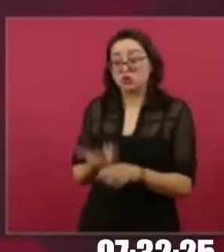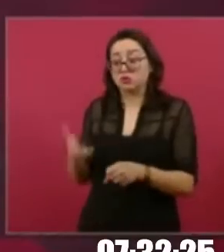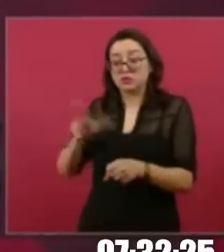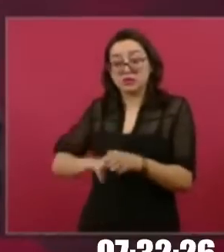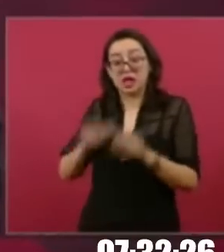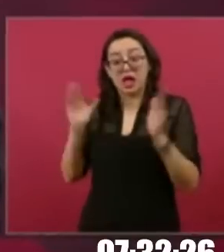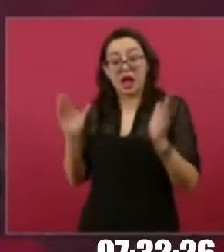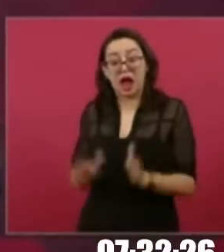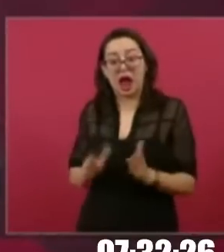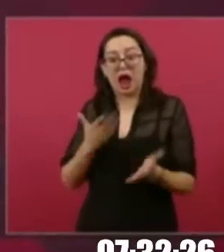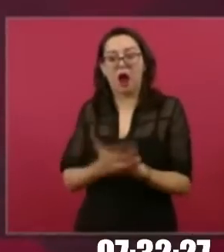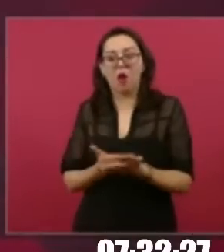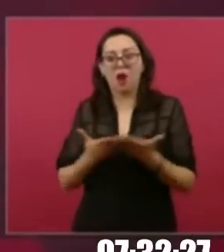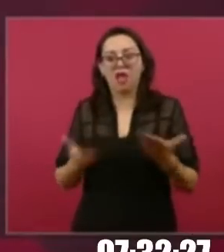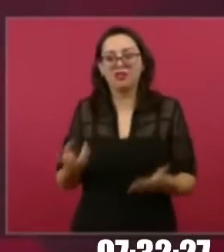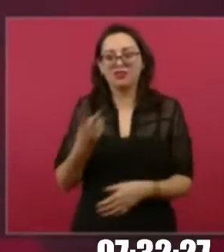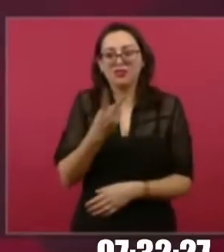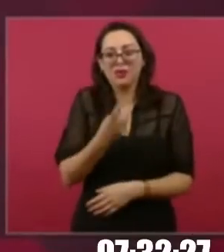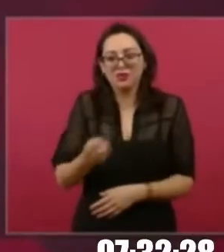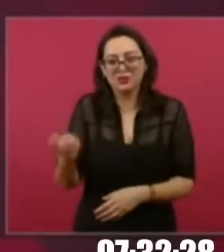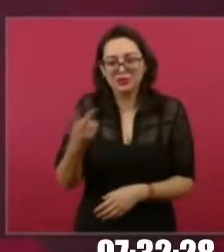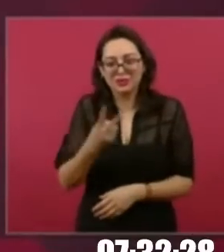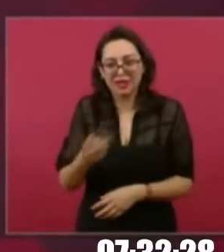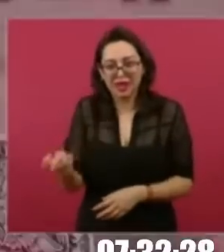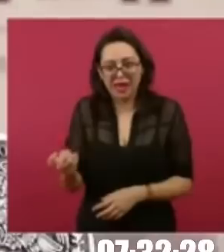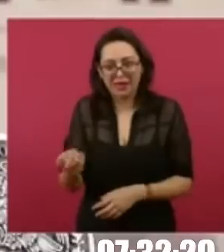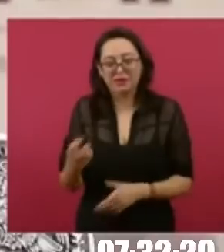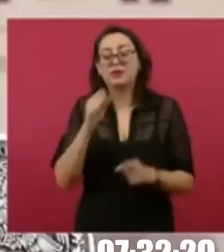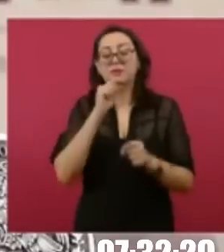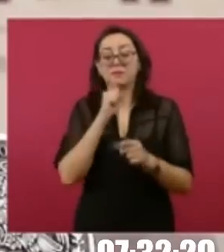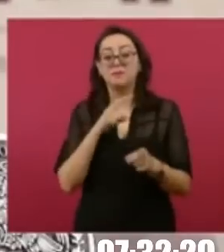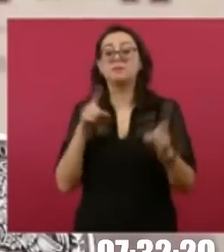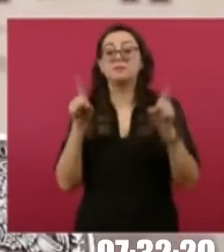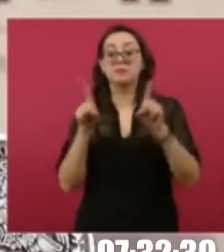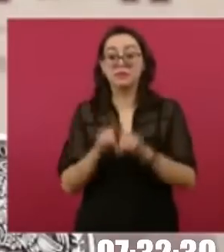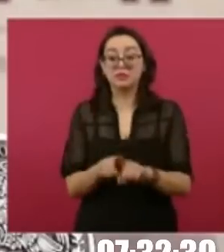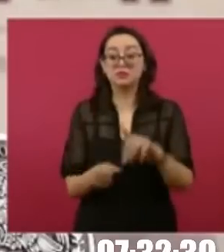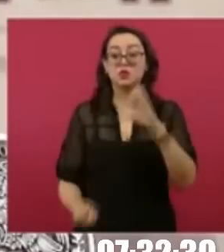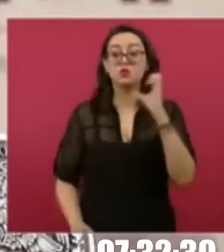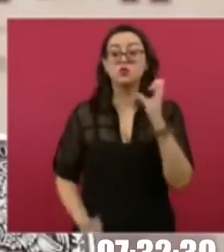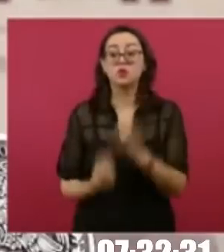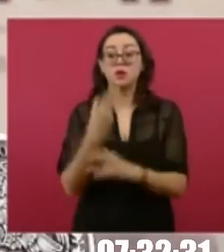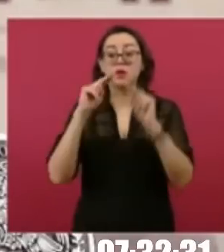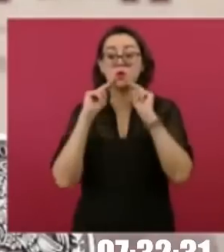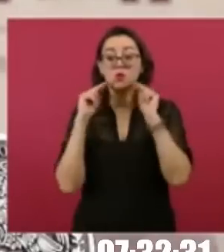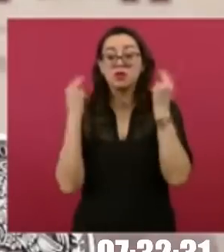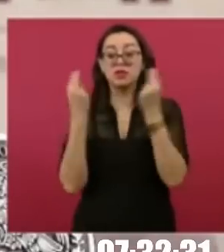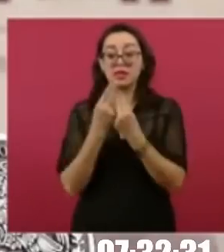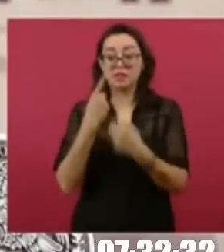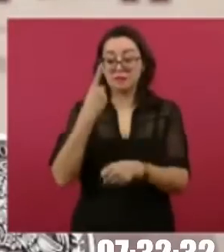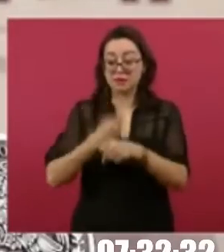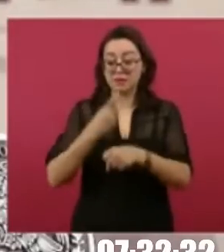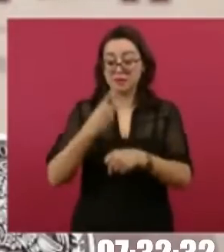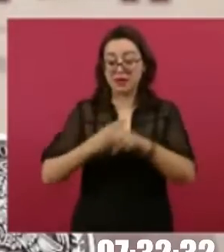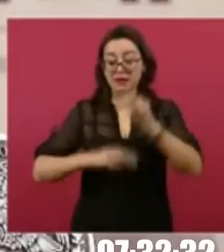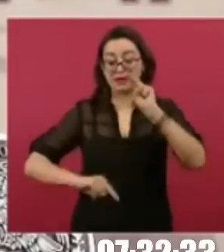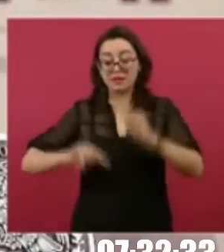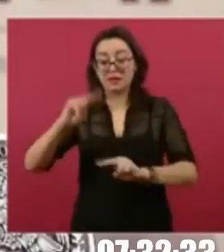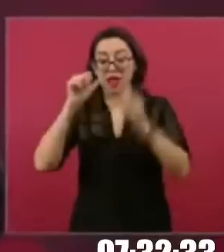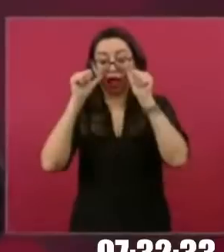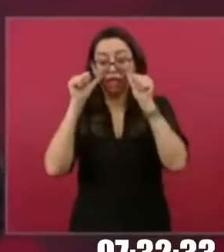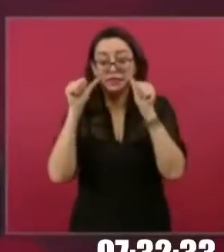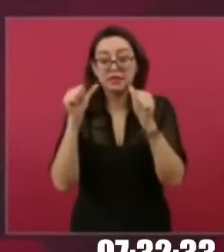284 cuatro unidades de medicina para el primer nivel de atención cuántos tiene